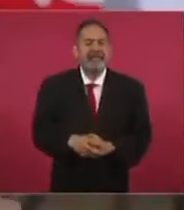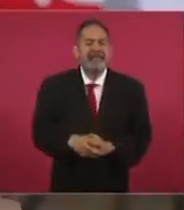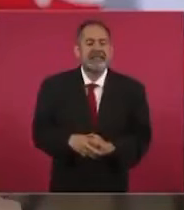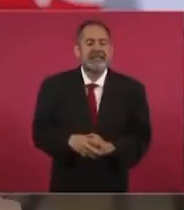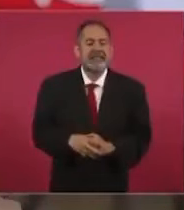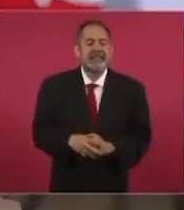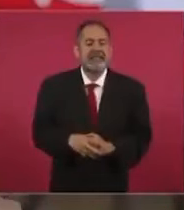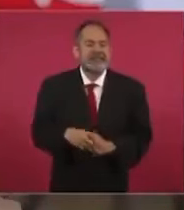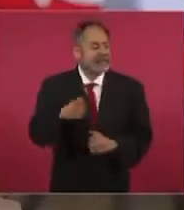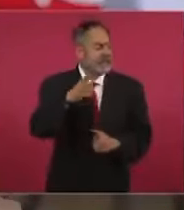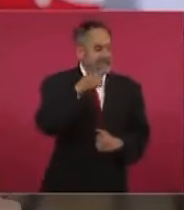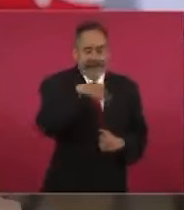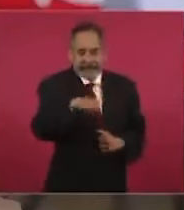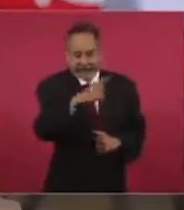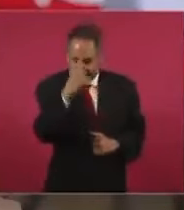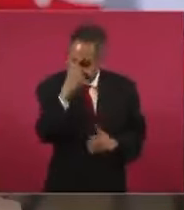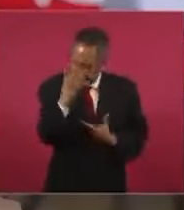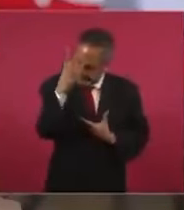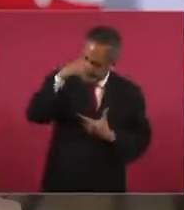lo internalicen